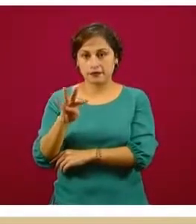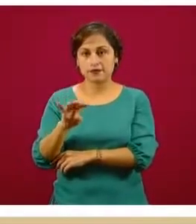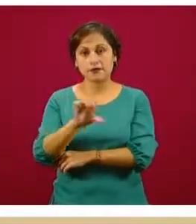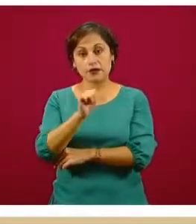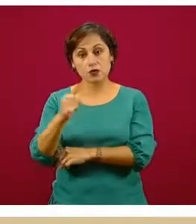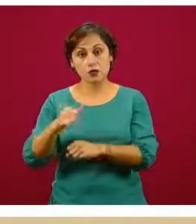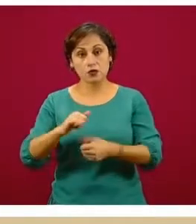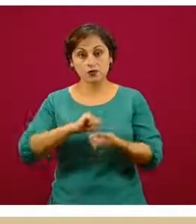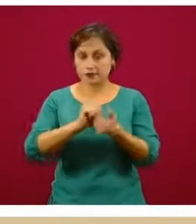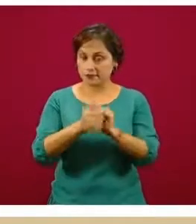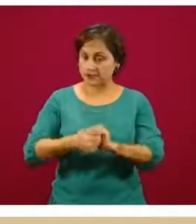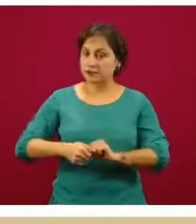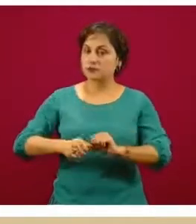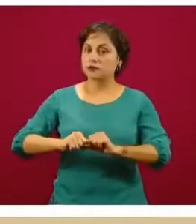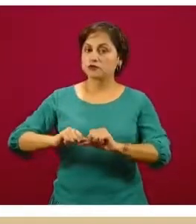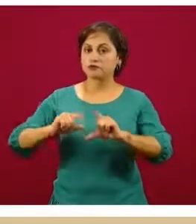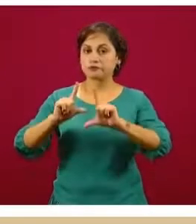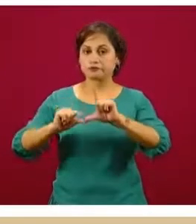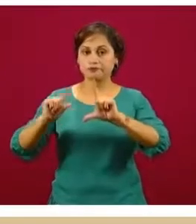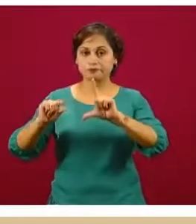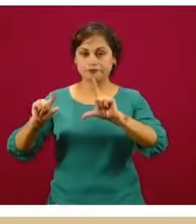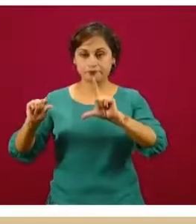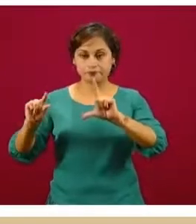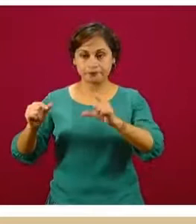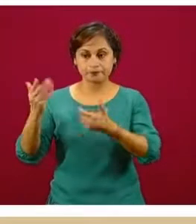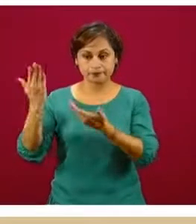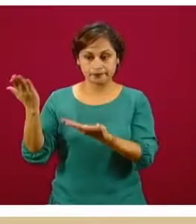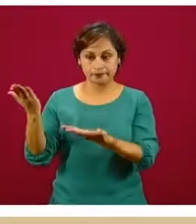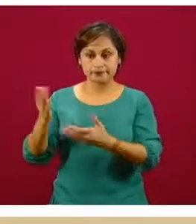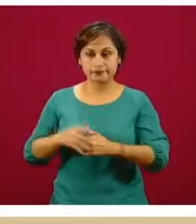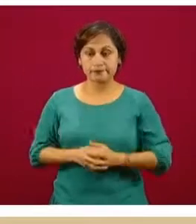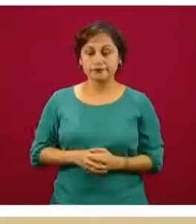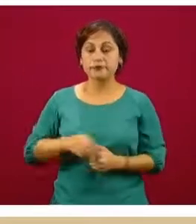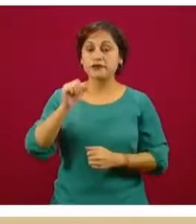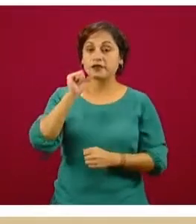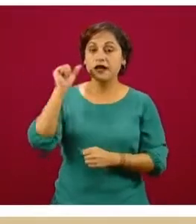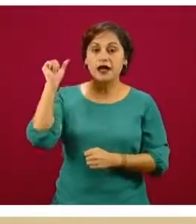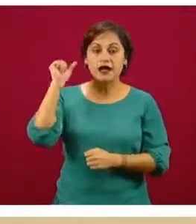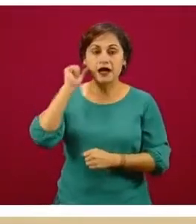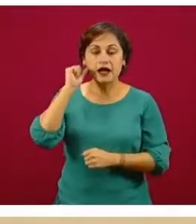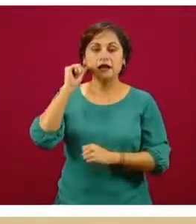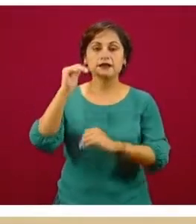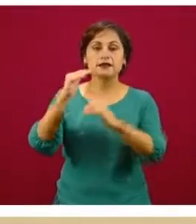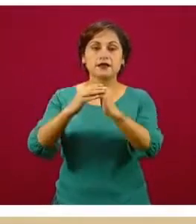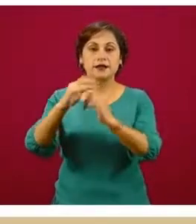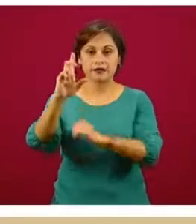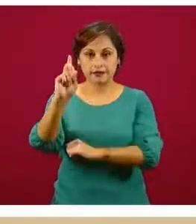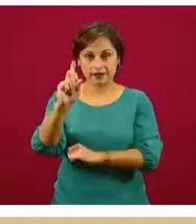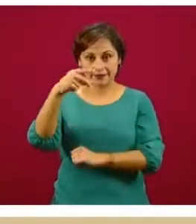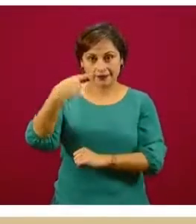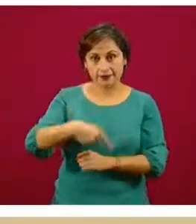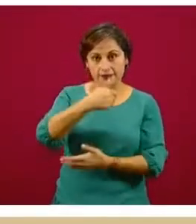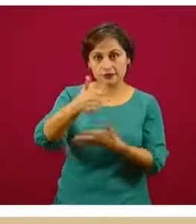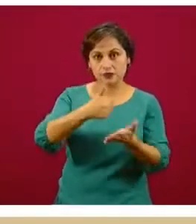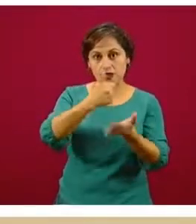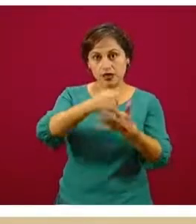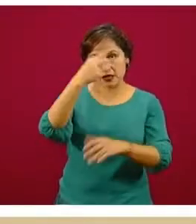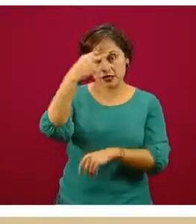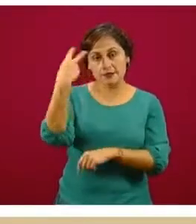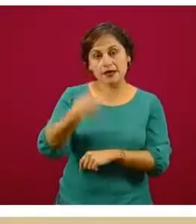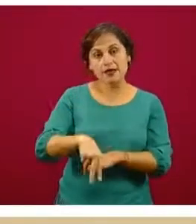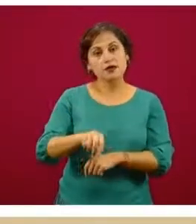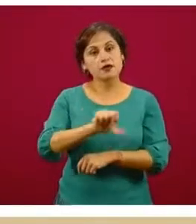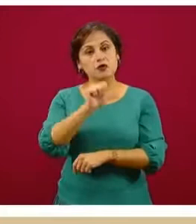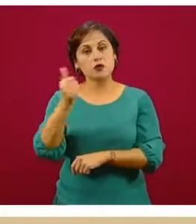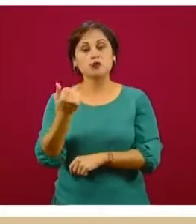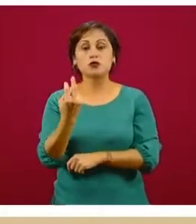en gráfica de barras esta incidencia que ayer llegó a 30 y se mantiene en 30 en la Ciudad de México, seguida de 25